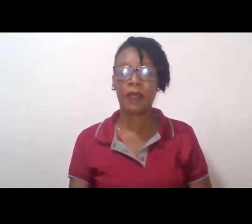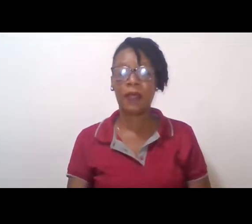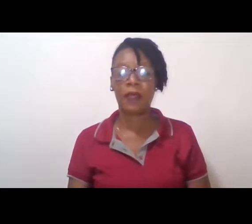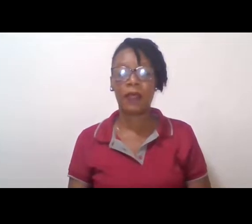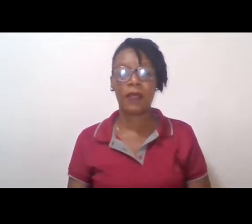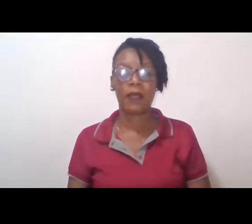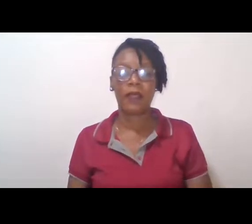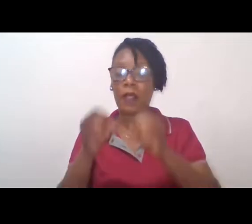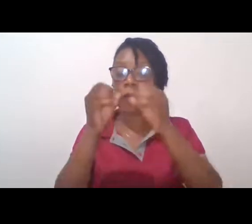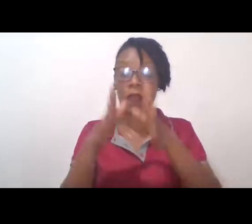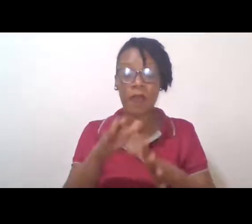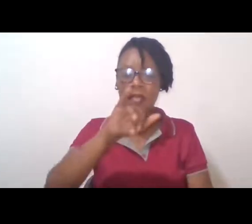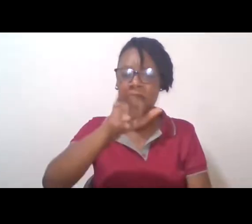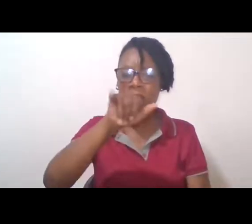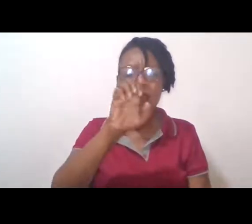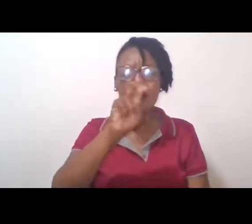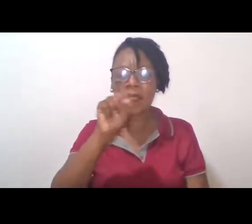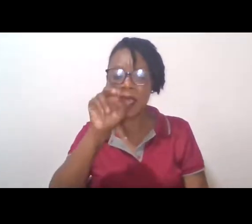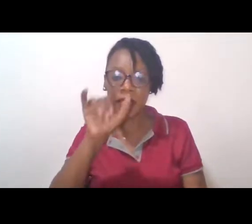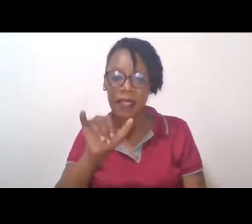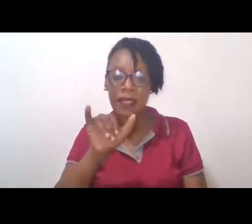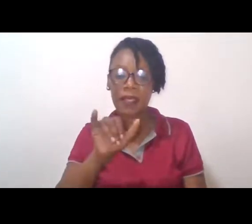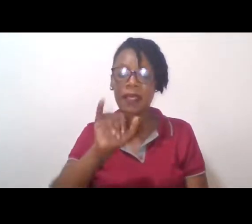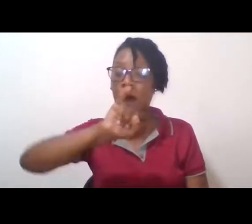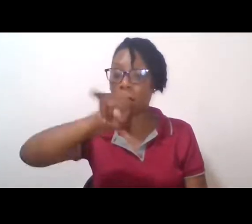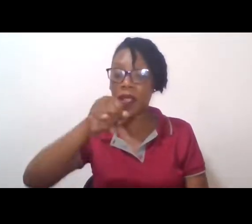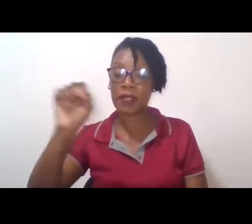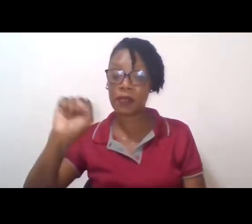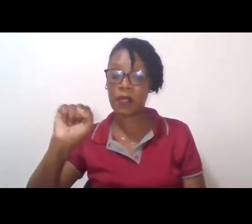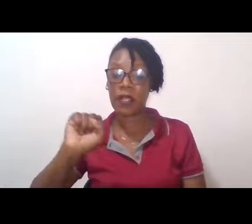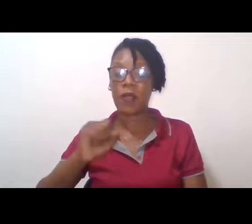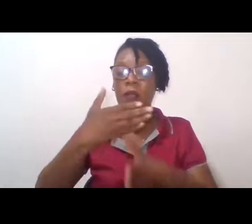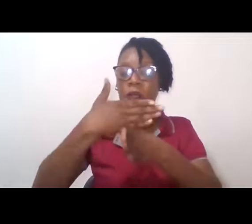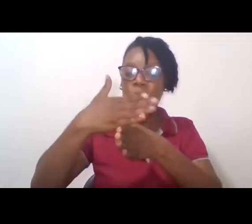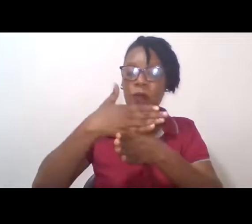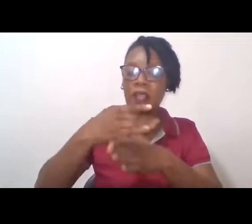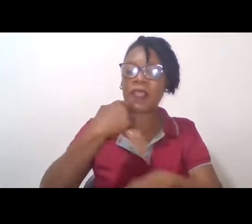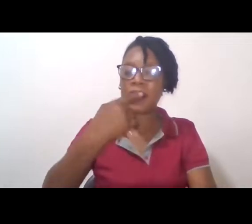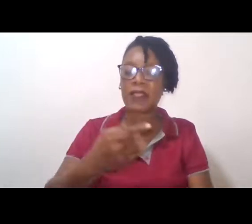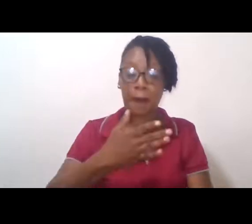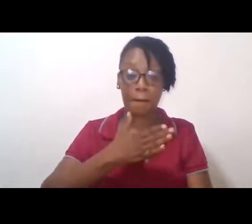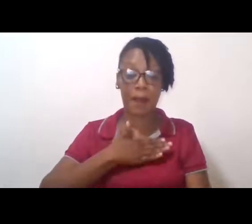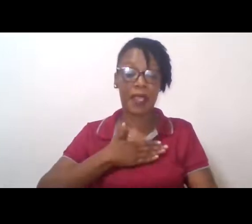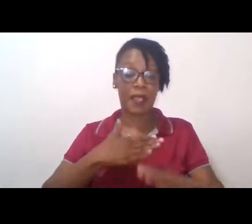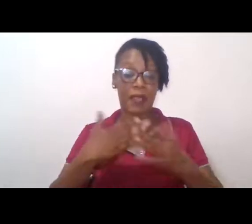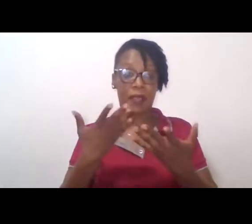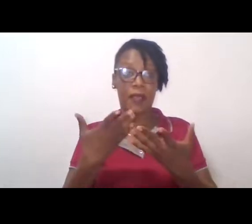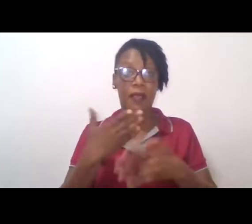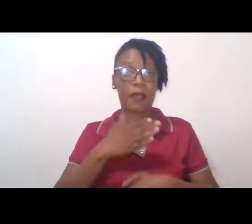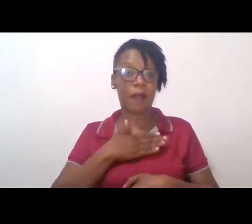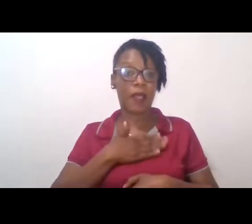La profesora Jenny Jiménez Solano nos comparte. Ella dice: en mi caso tengo